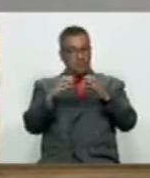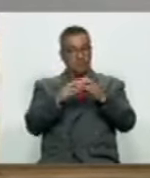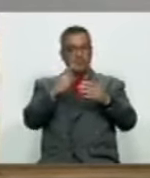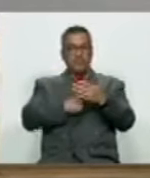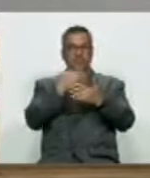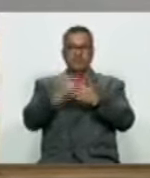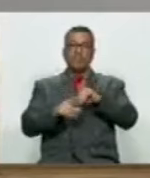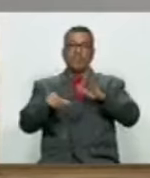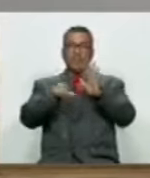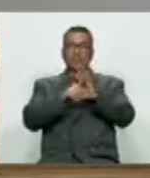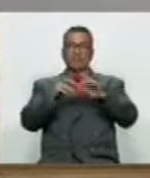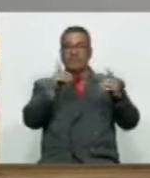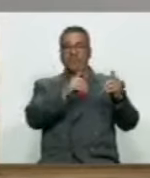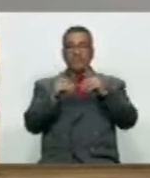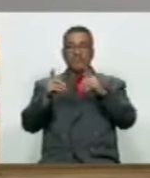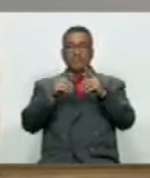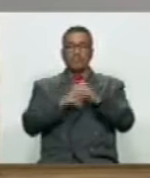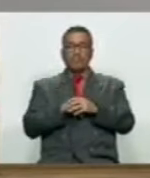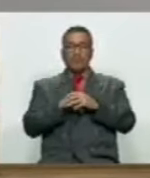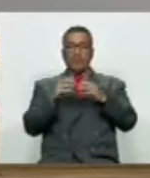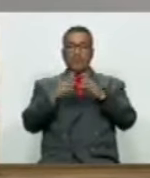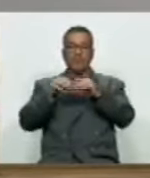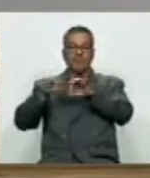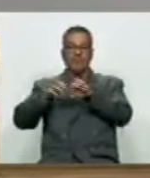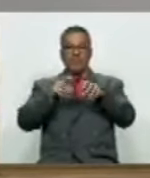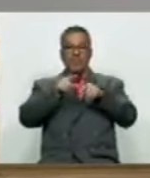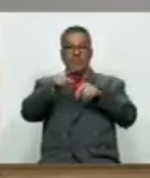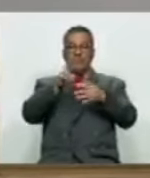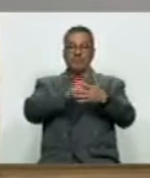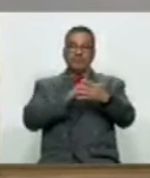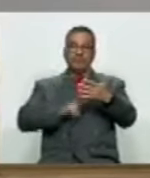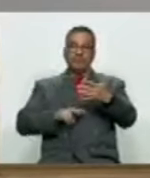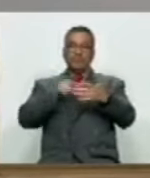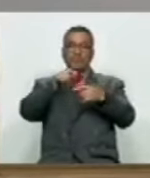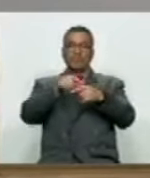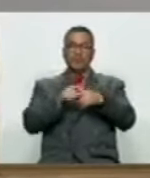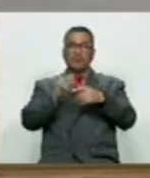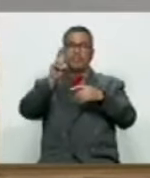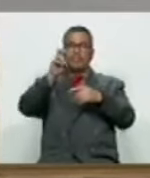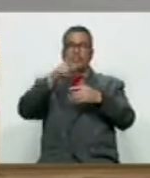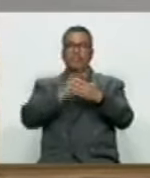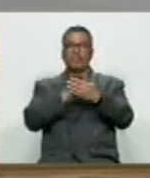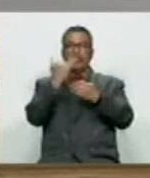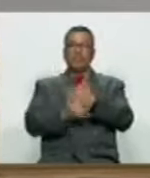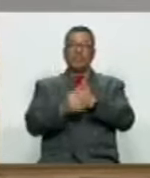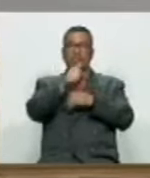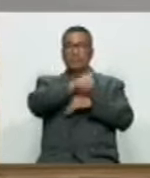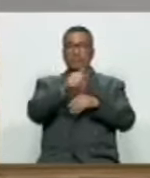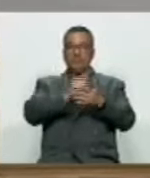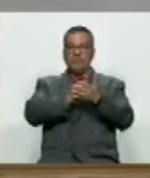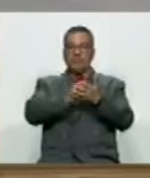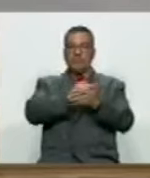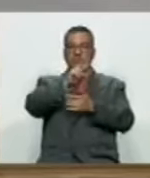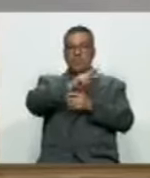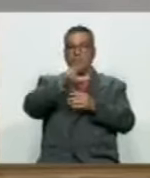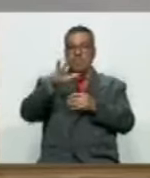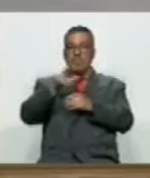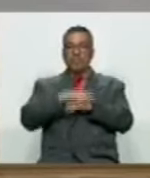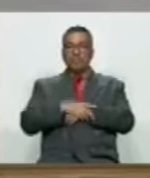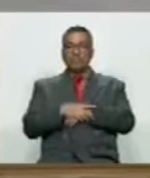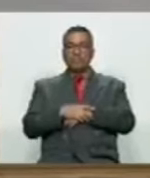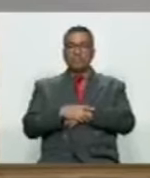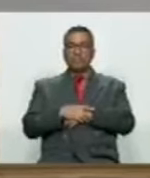del correspondiente proyecto de ley en discusión. Ciudadana secretaria, sírvase a dar lectura al nuevo proyecto de artículo 23.